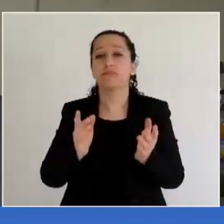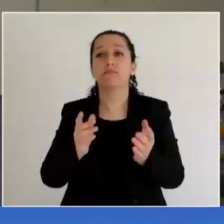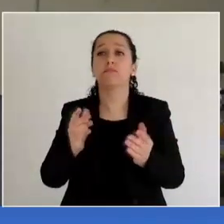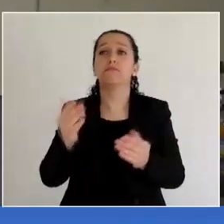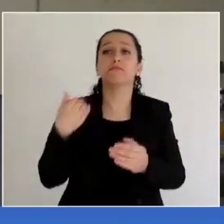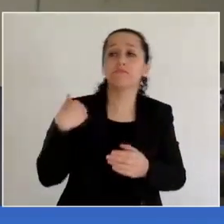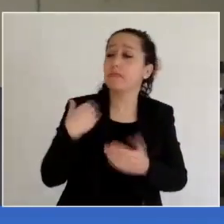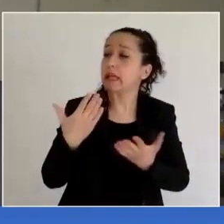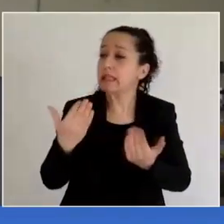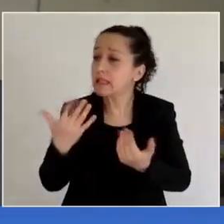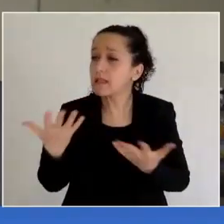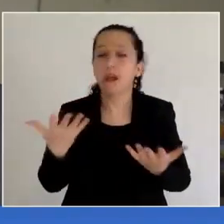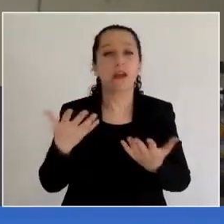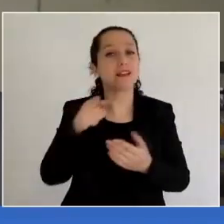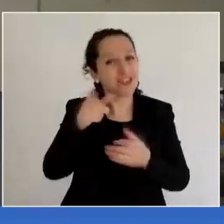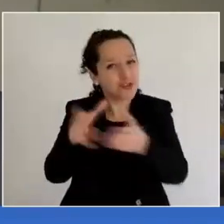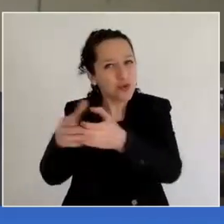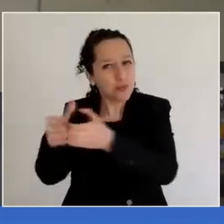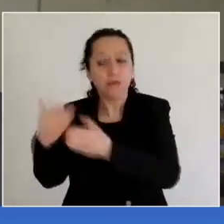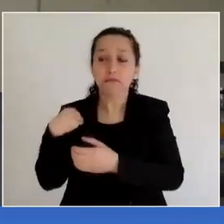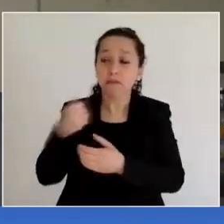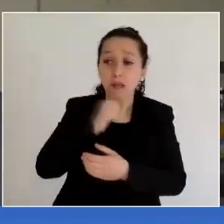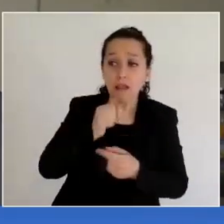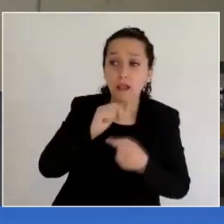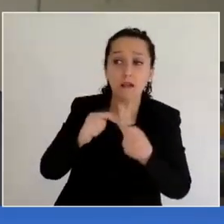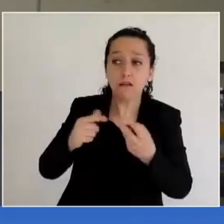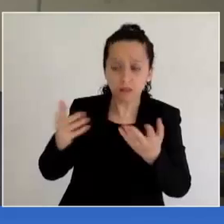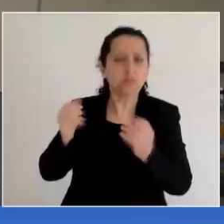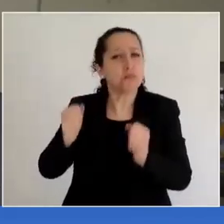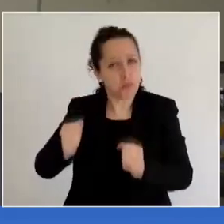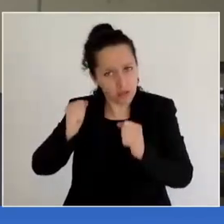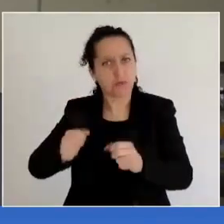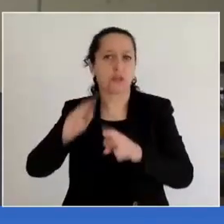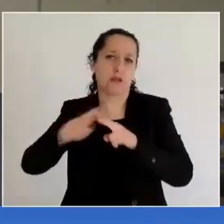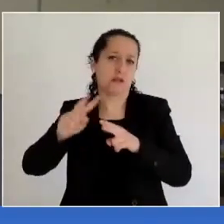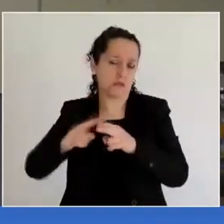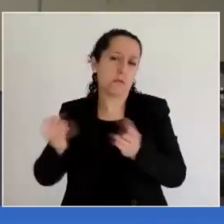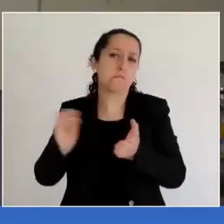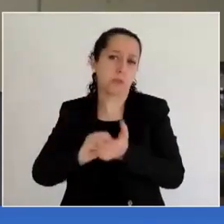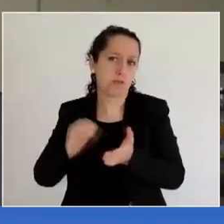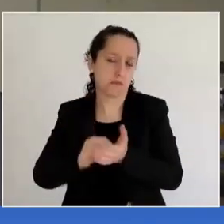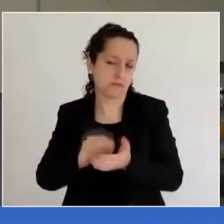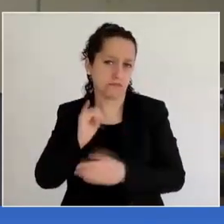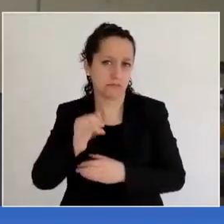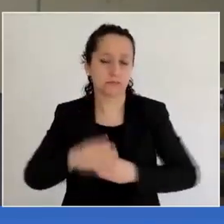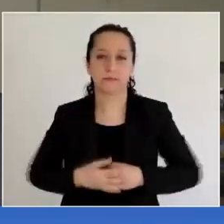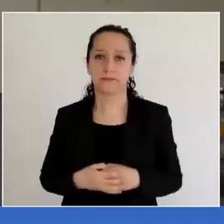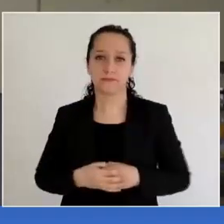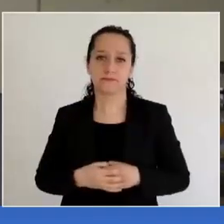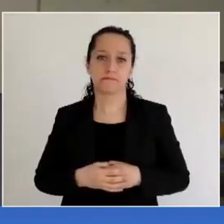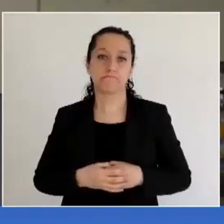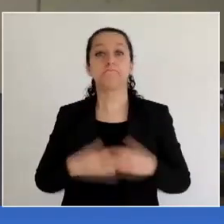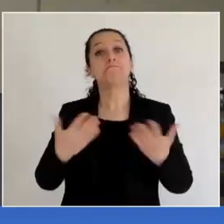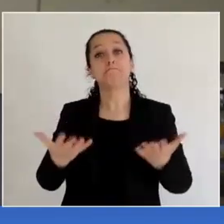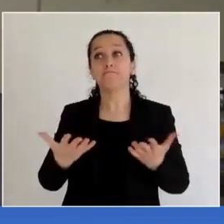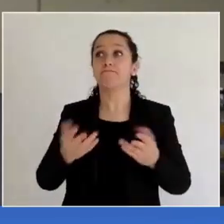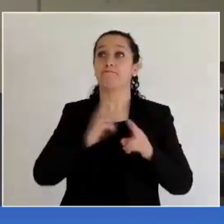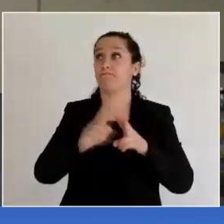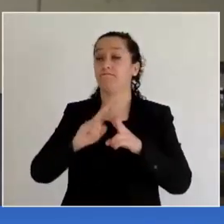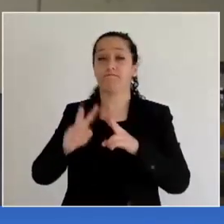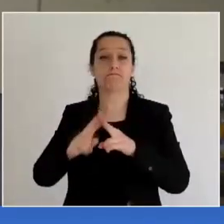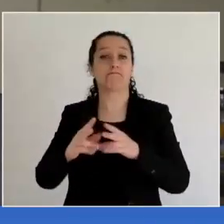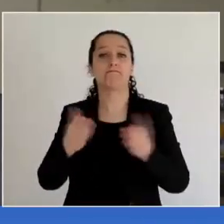otras requerimientos que nos puedan presentar las mismas organizaciones de la Casa de la Discapacidad y lograr, en definitiva,